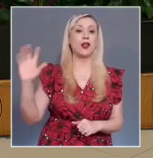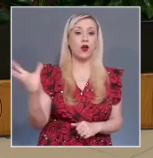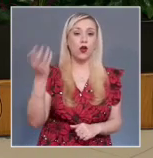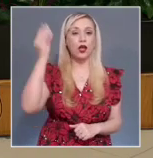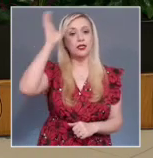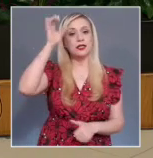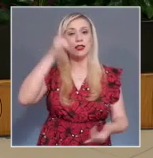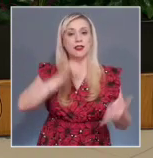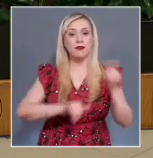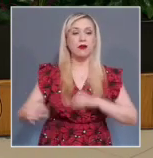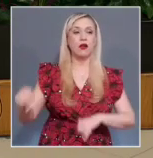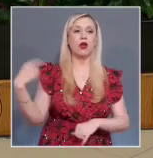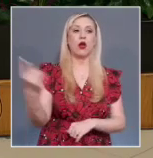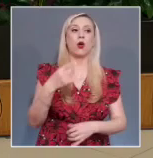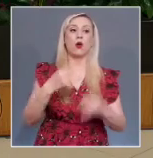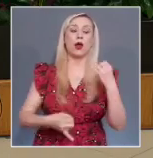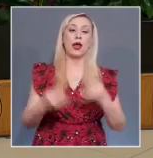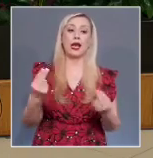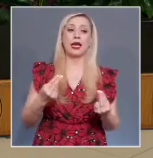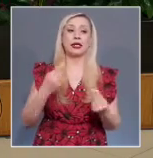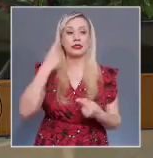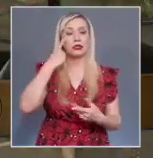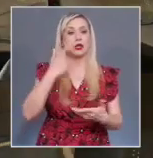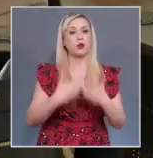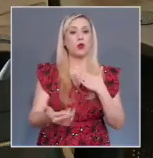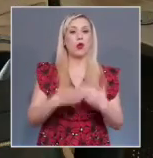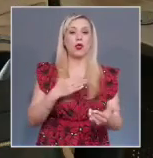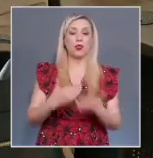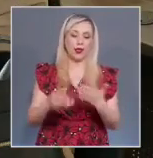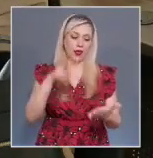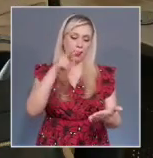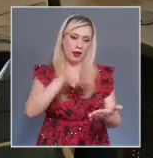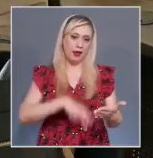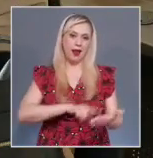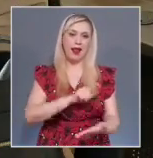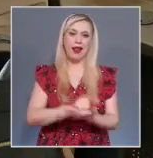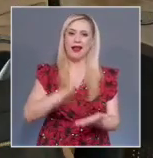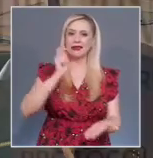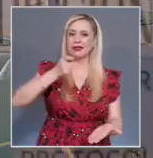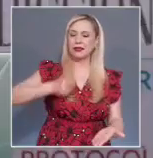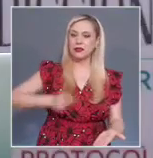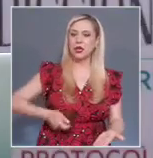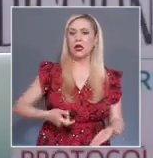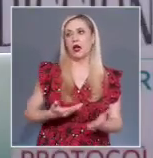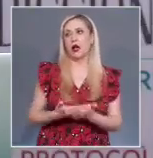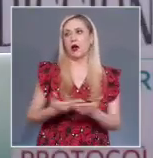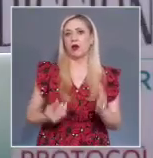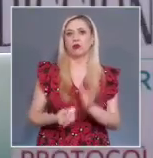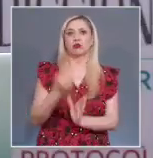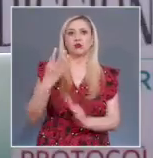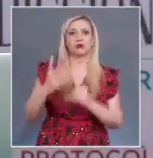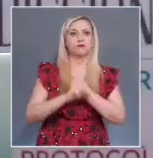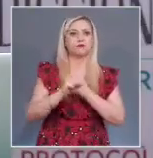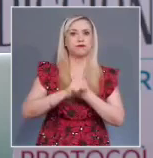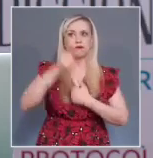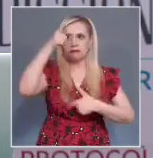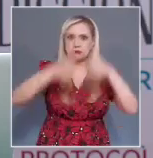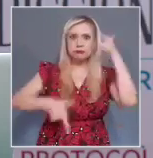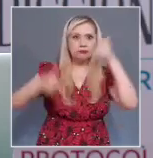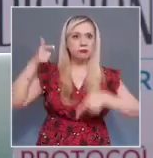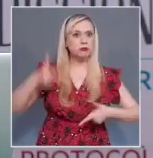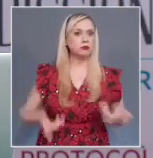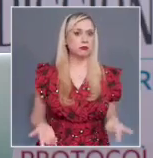a adoptar visiones modernas de interpretación jurídica acordes con los nuevos retos. ¿Por qué? Porque